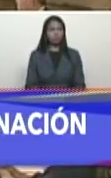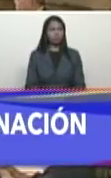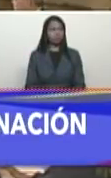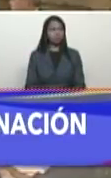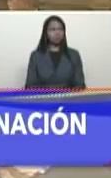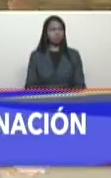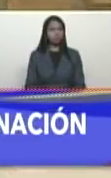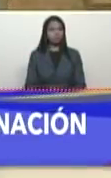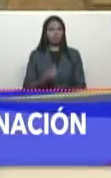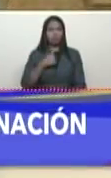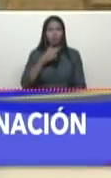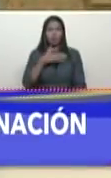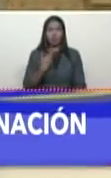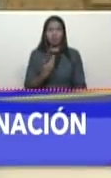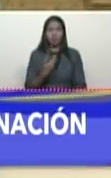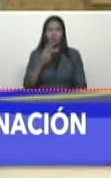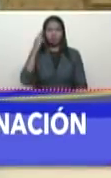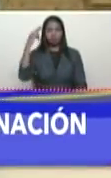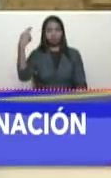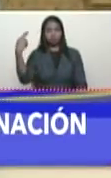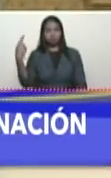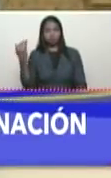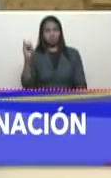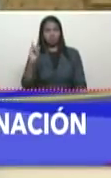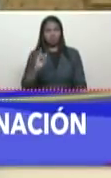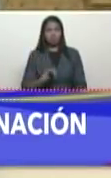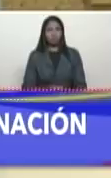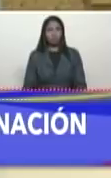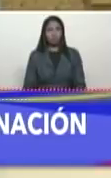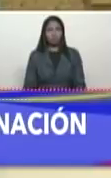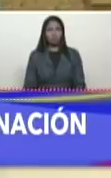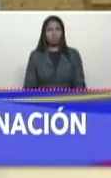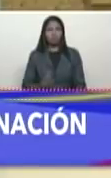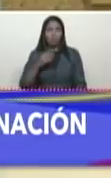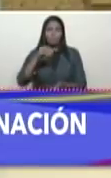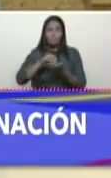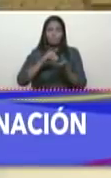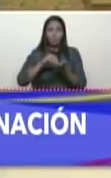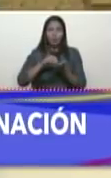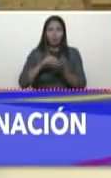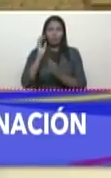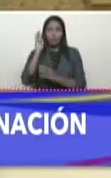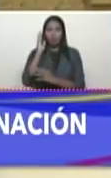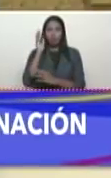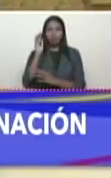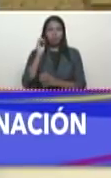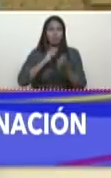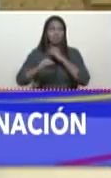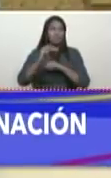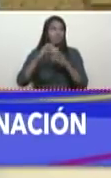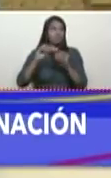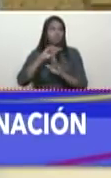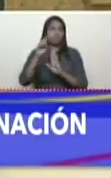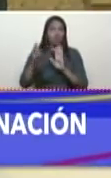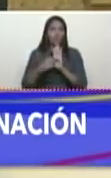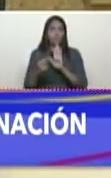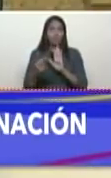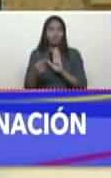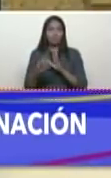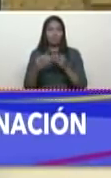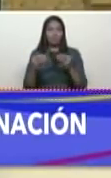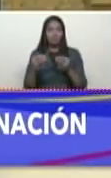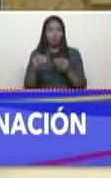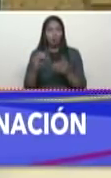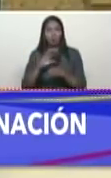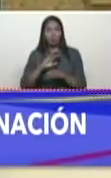y yo quiero extender hoy estas reflexiones de instalación del consejo de defensa y seguridad la nación a todos los